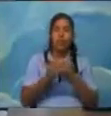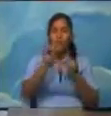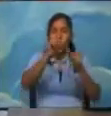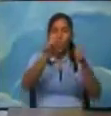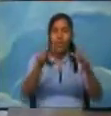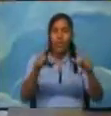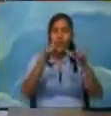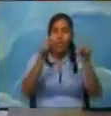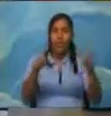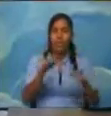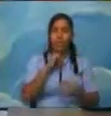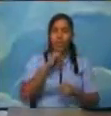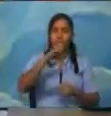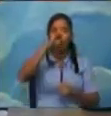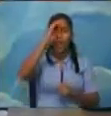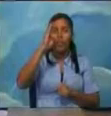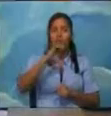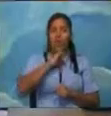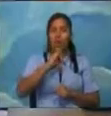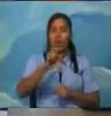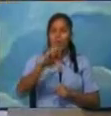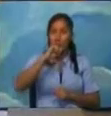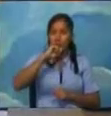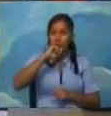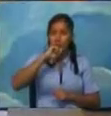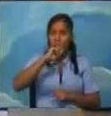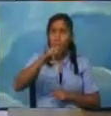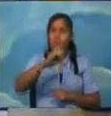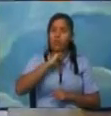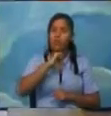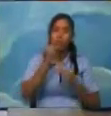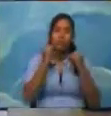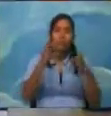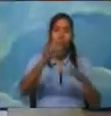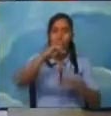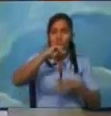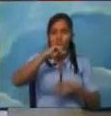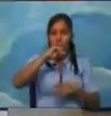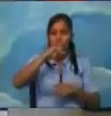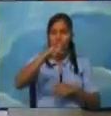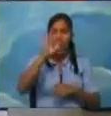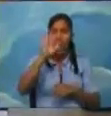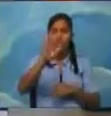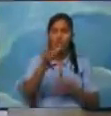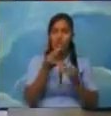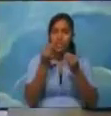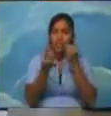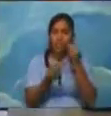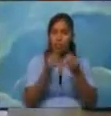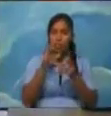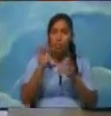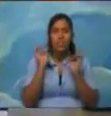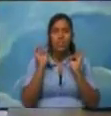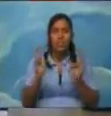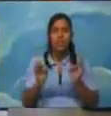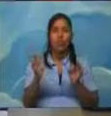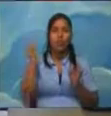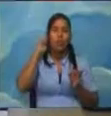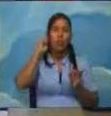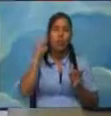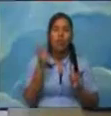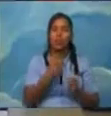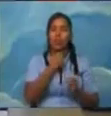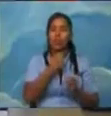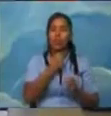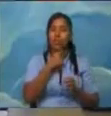idolatría. Es que Dios es celoso, pero muy celoso. Así como a ninguna mujer le gustaría que